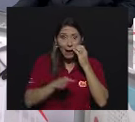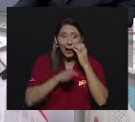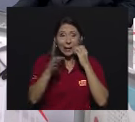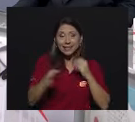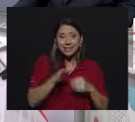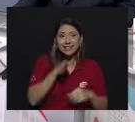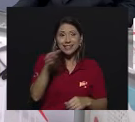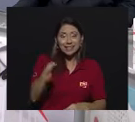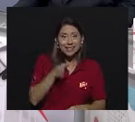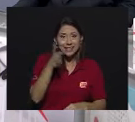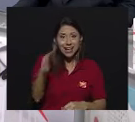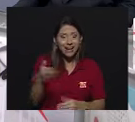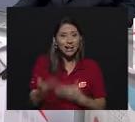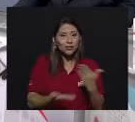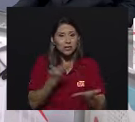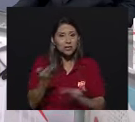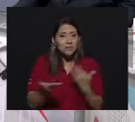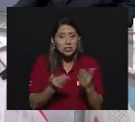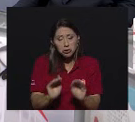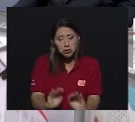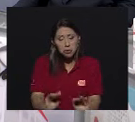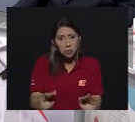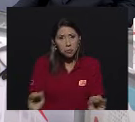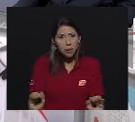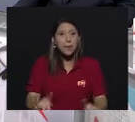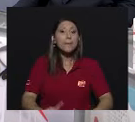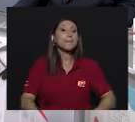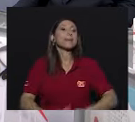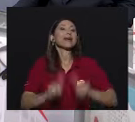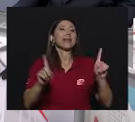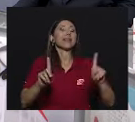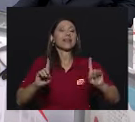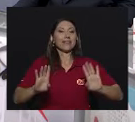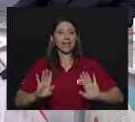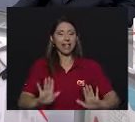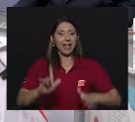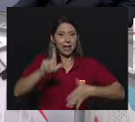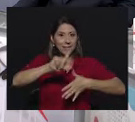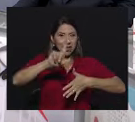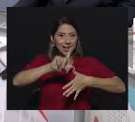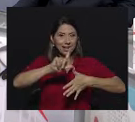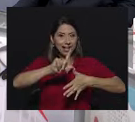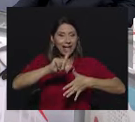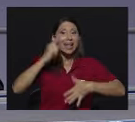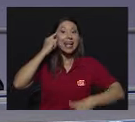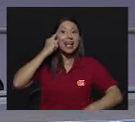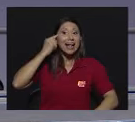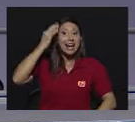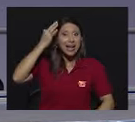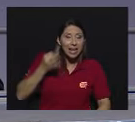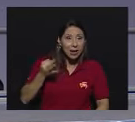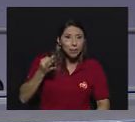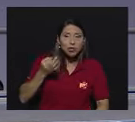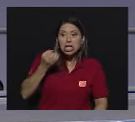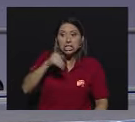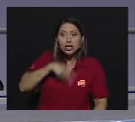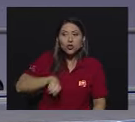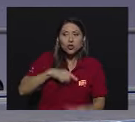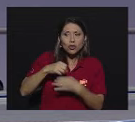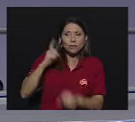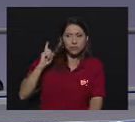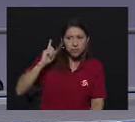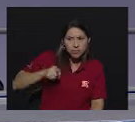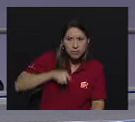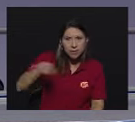asistan a los servicios de primera infancia, mientras que en América Latina continuamos pensando que la obligatoriedad es la que nos va a llevar a